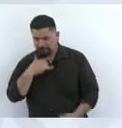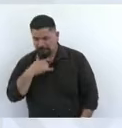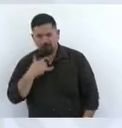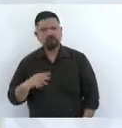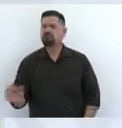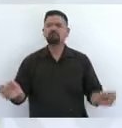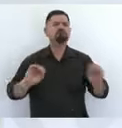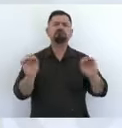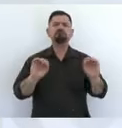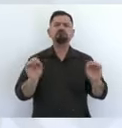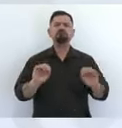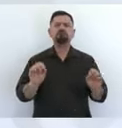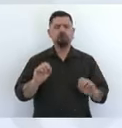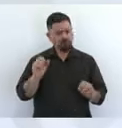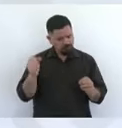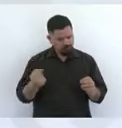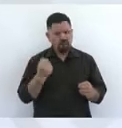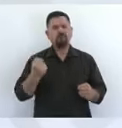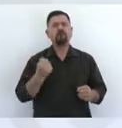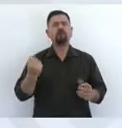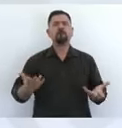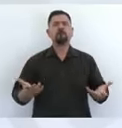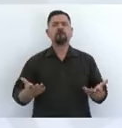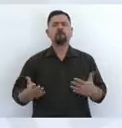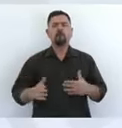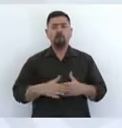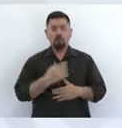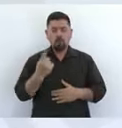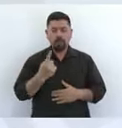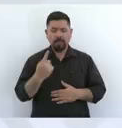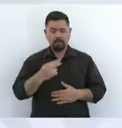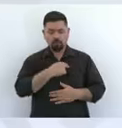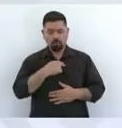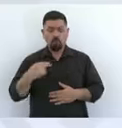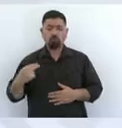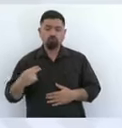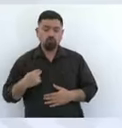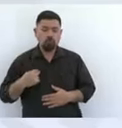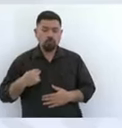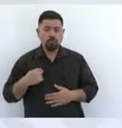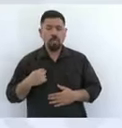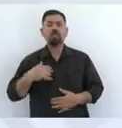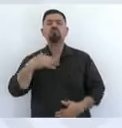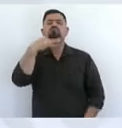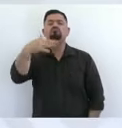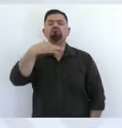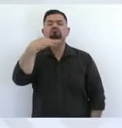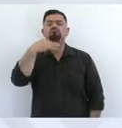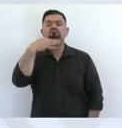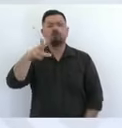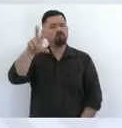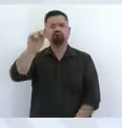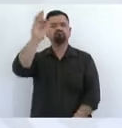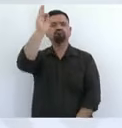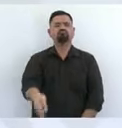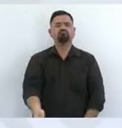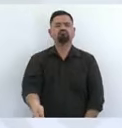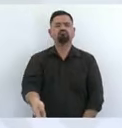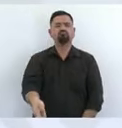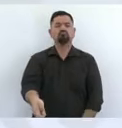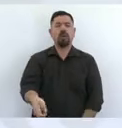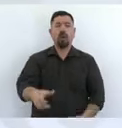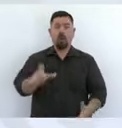afortunadamente, porque no estamos permitiendo la corrupción. Y cuando